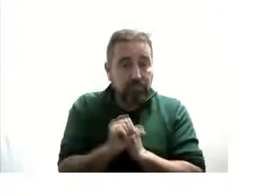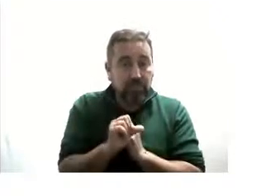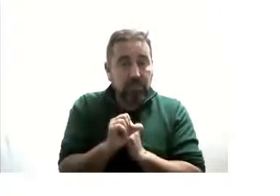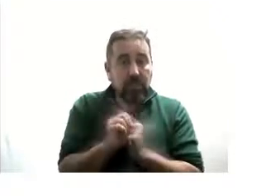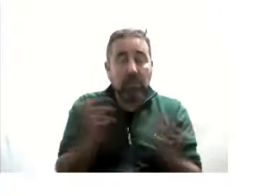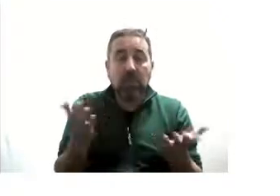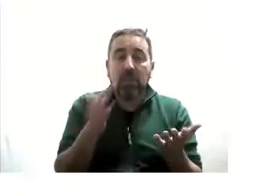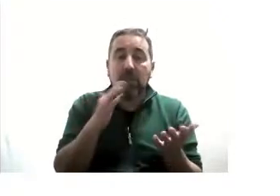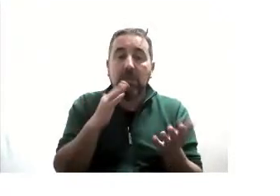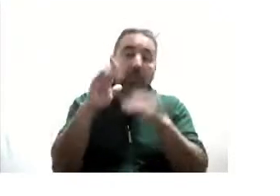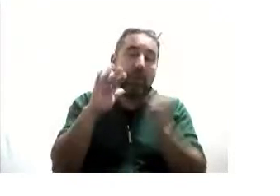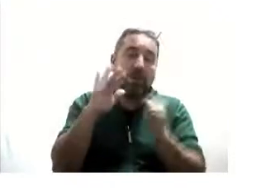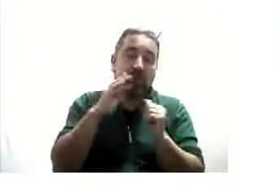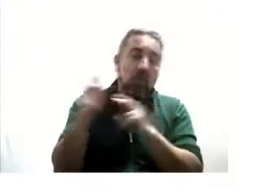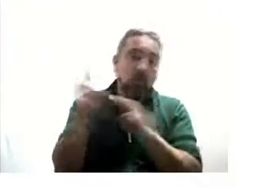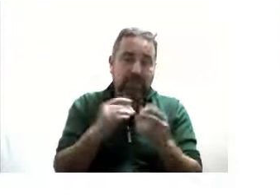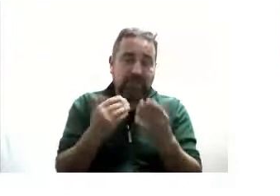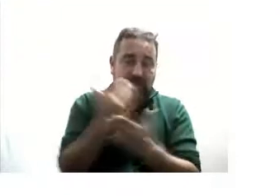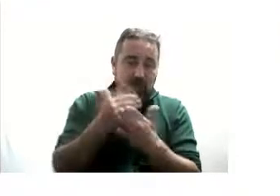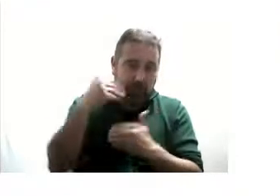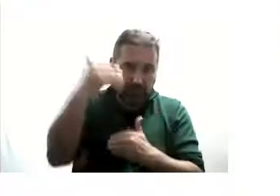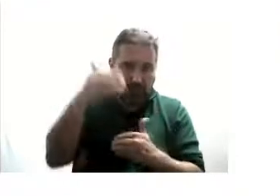bueno, pues convocándoos a las nuevas sesiones